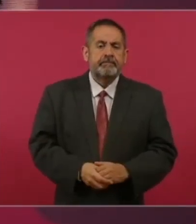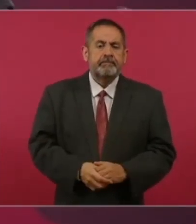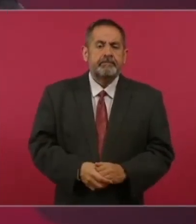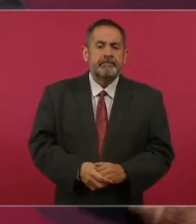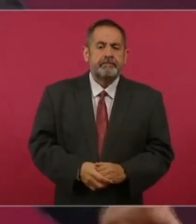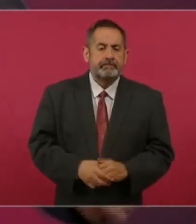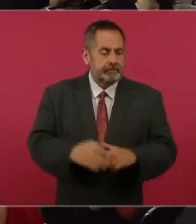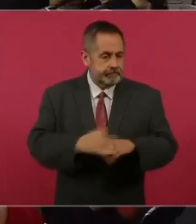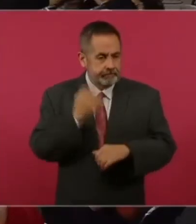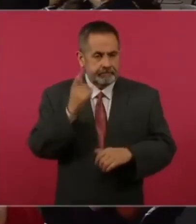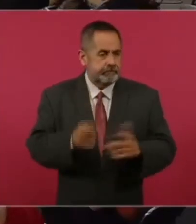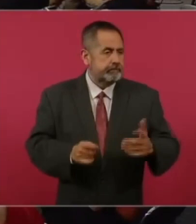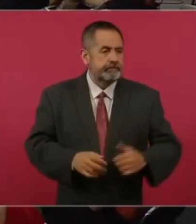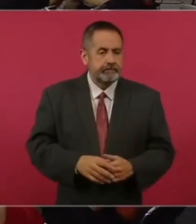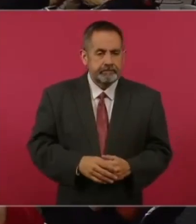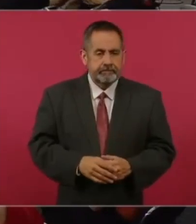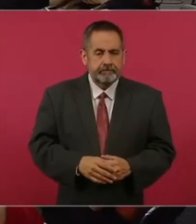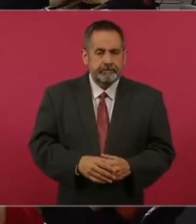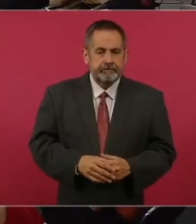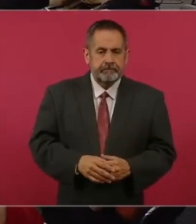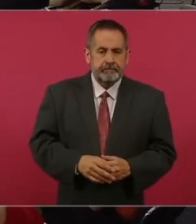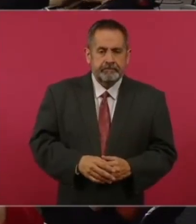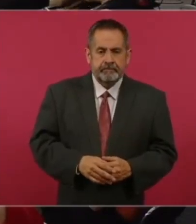¿Por qué?